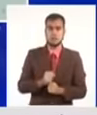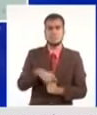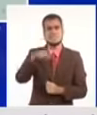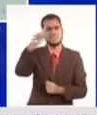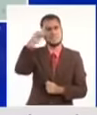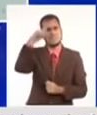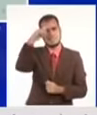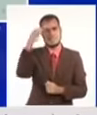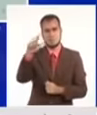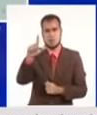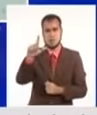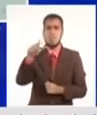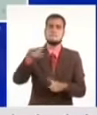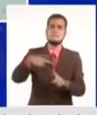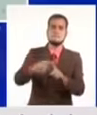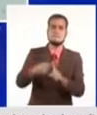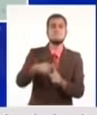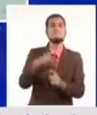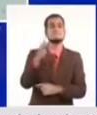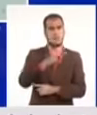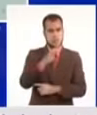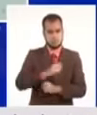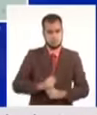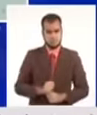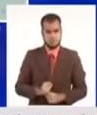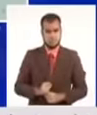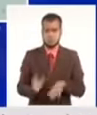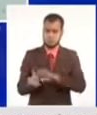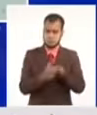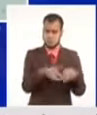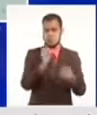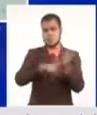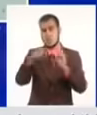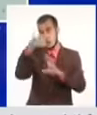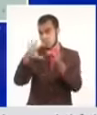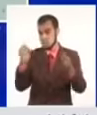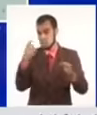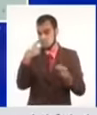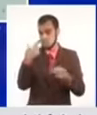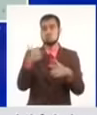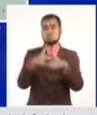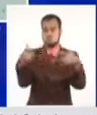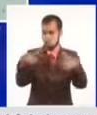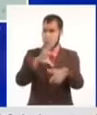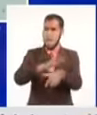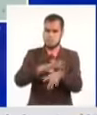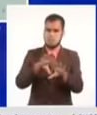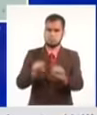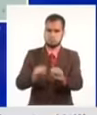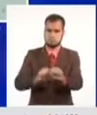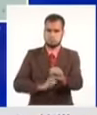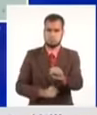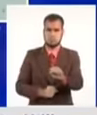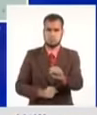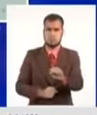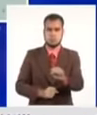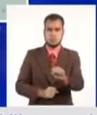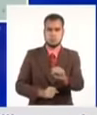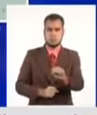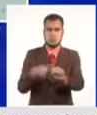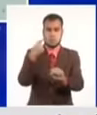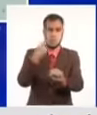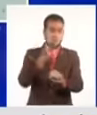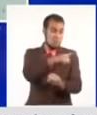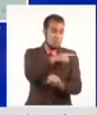Palacios. En el caso de Artemisa también incrementa el número de casos, 23 más para un total